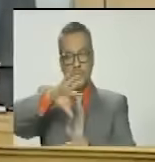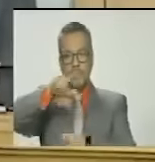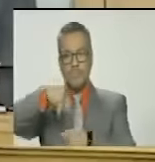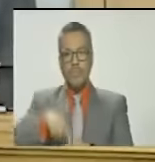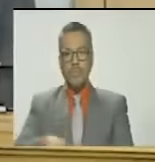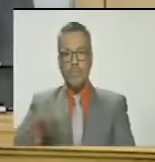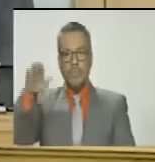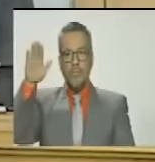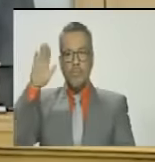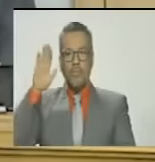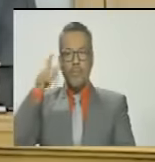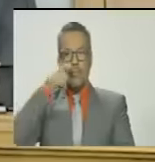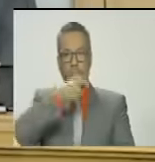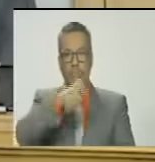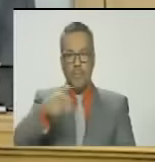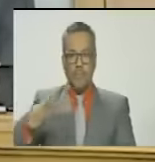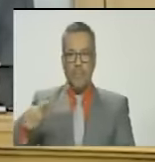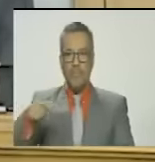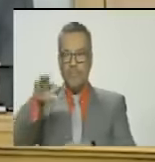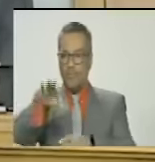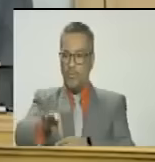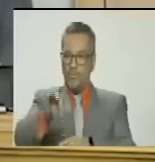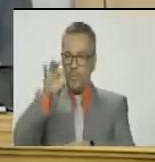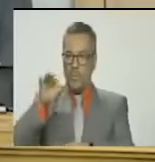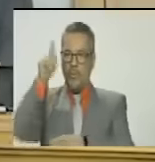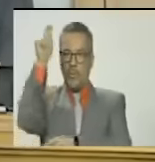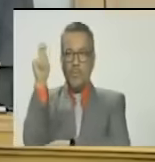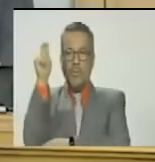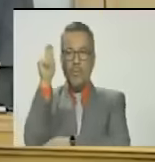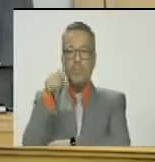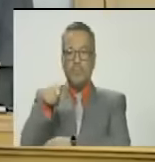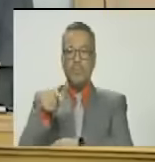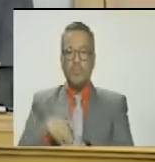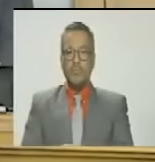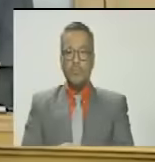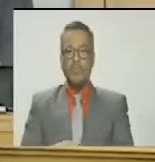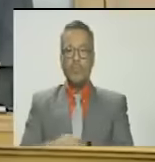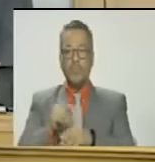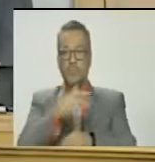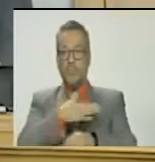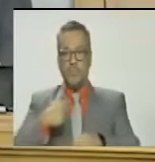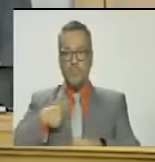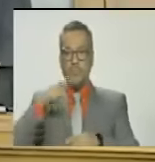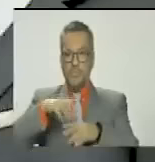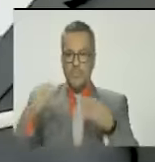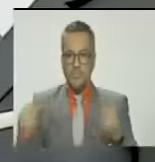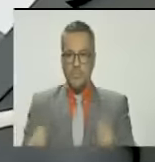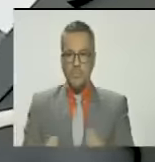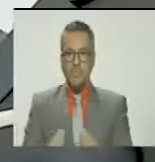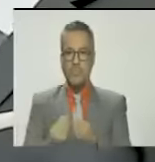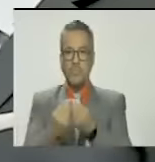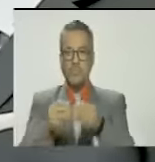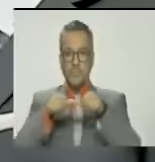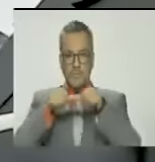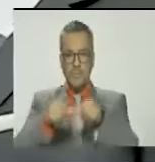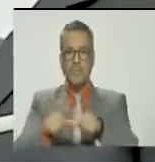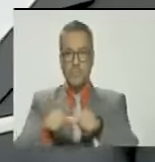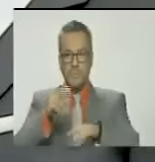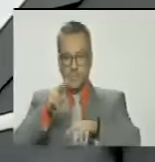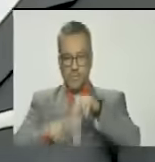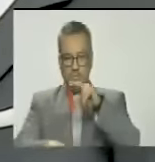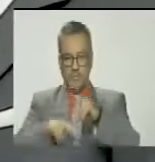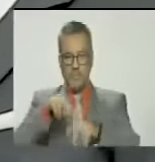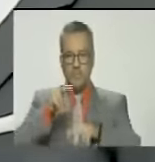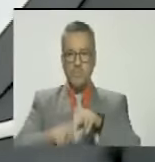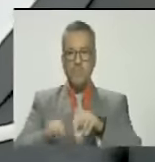jura por el pueblo que lo eligió como diputado y que requiere su acompañamiento permanente para la